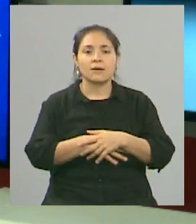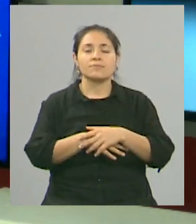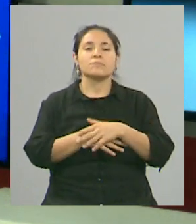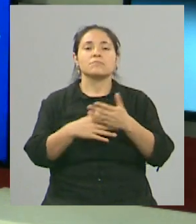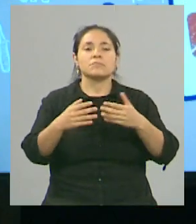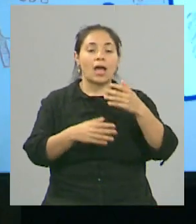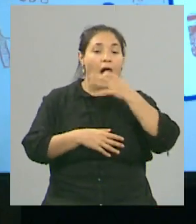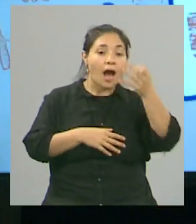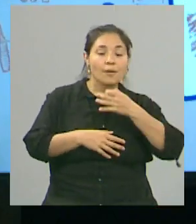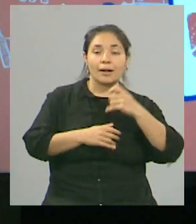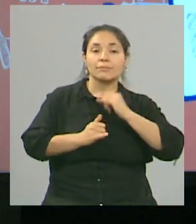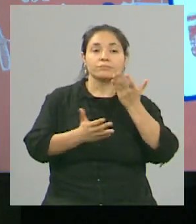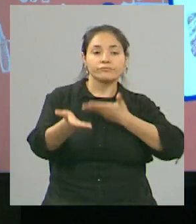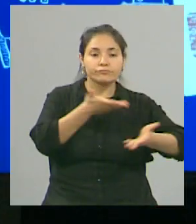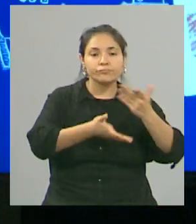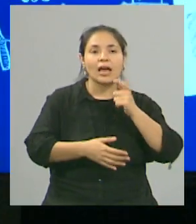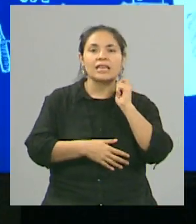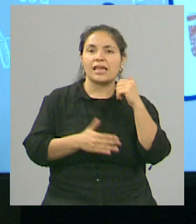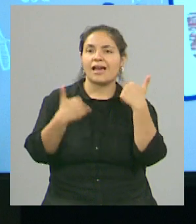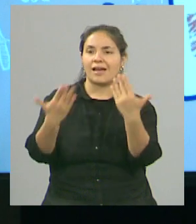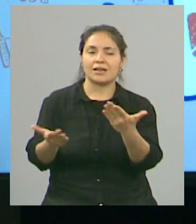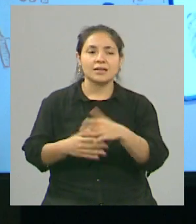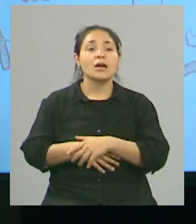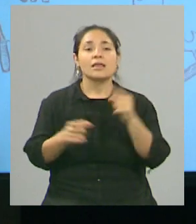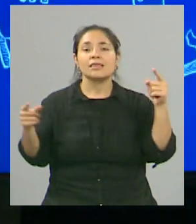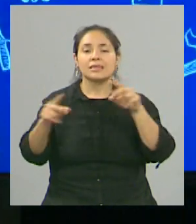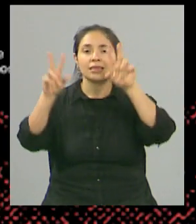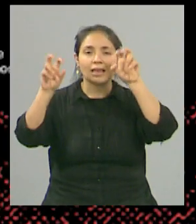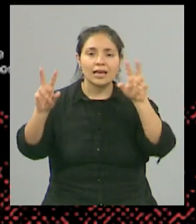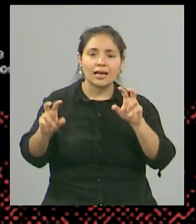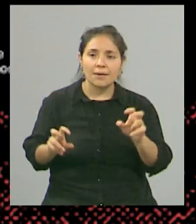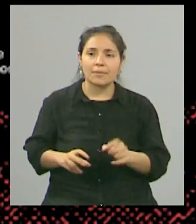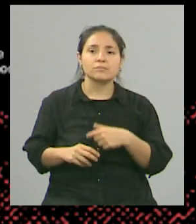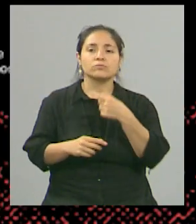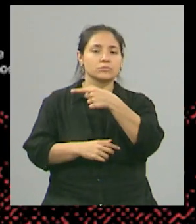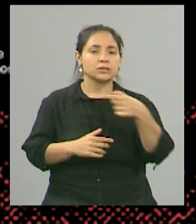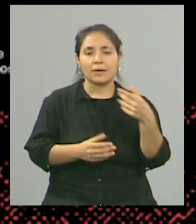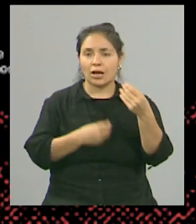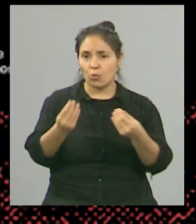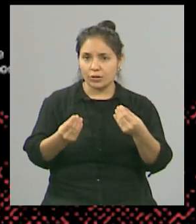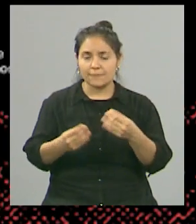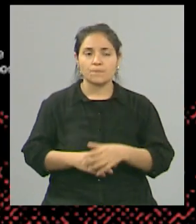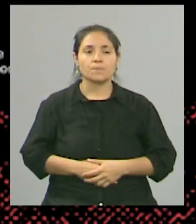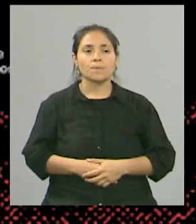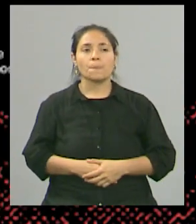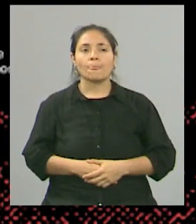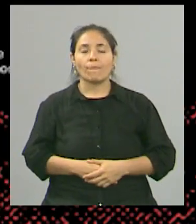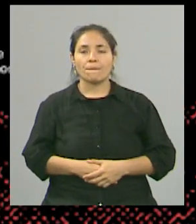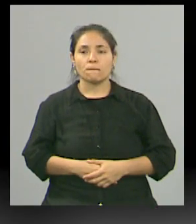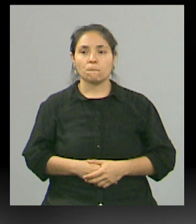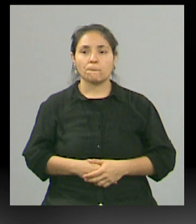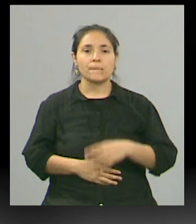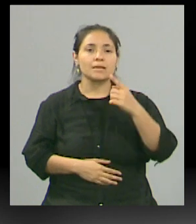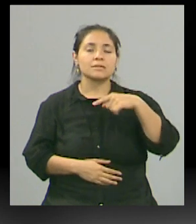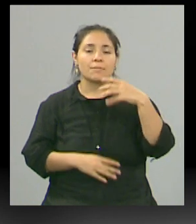dirigido el conversatorio? ¿A dónde apunta esta temática en particular? ¿Cómo se viene esta semana? Lo que siempre hacemos cada año desde el